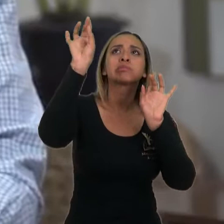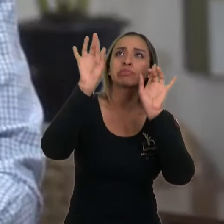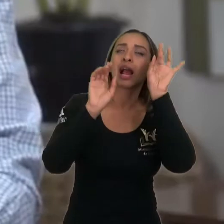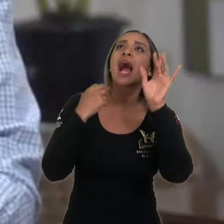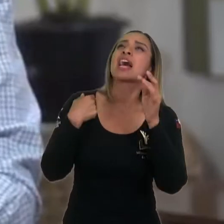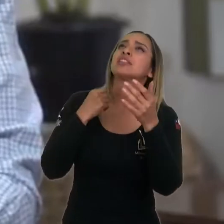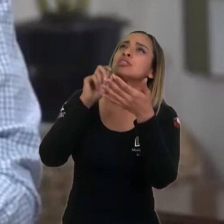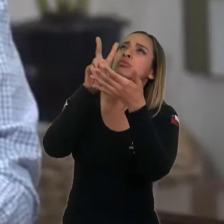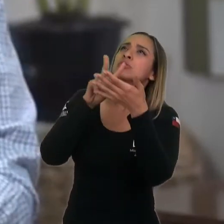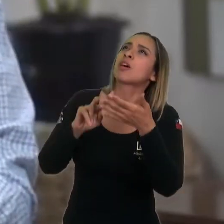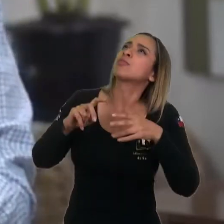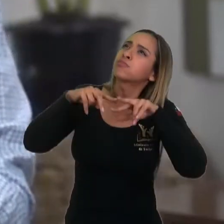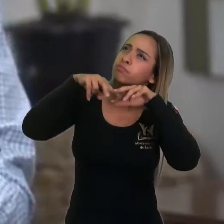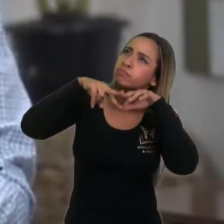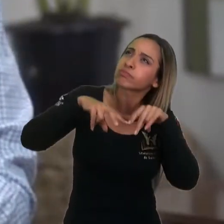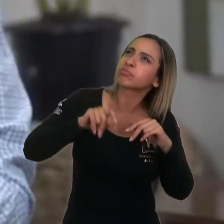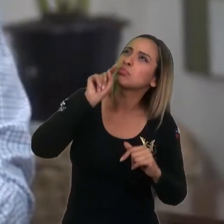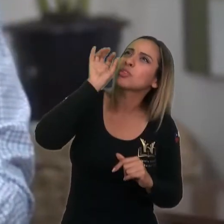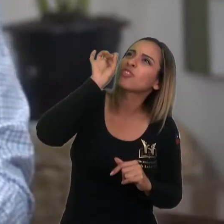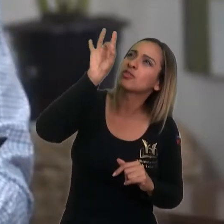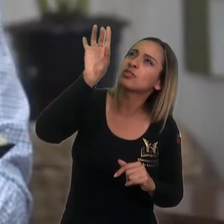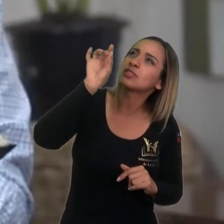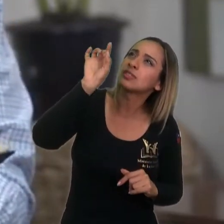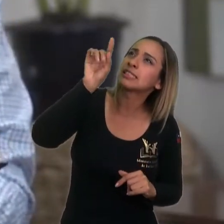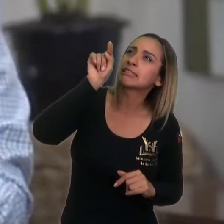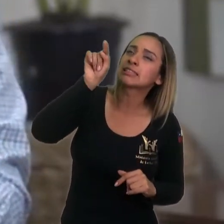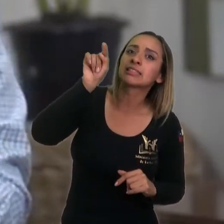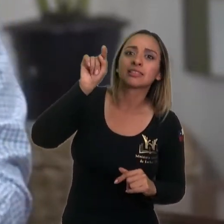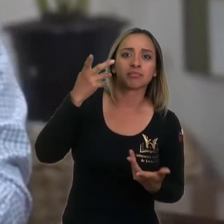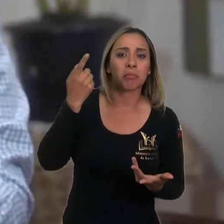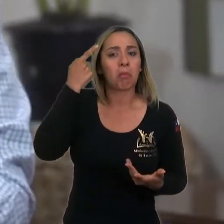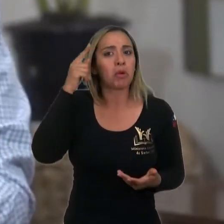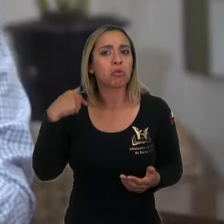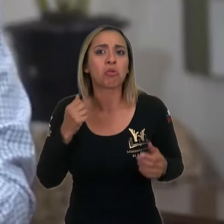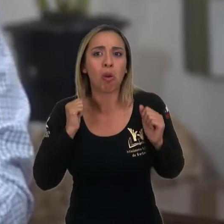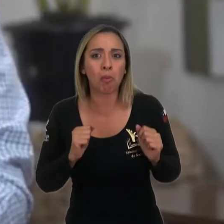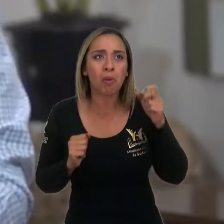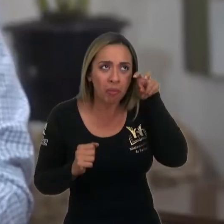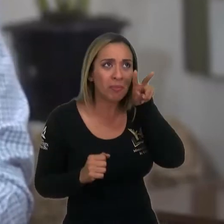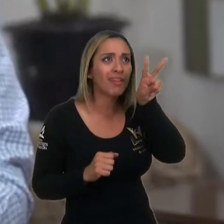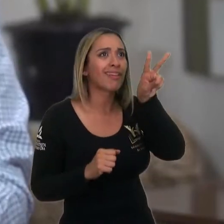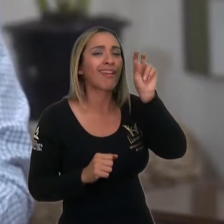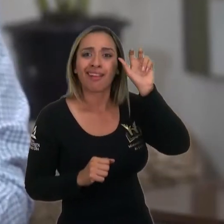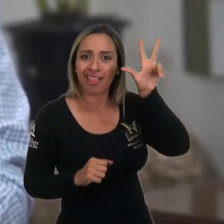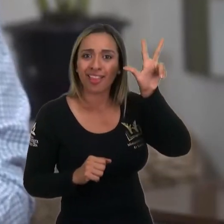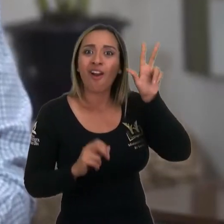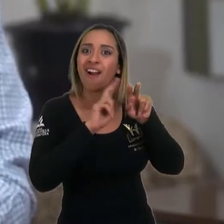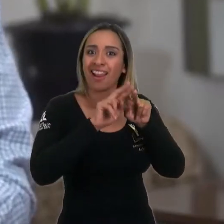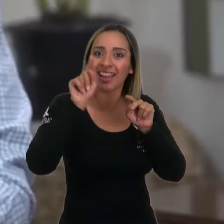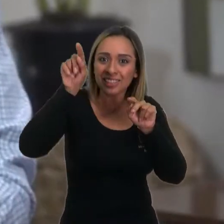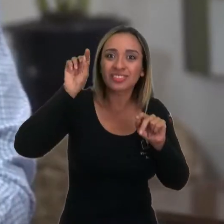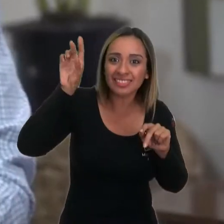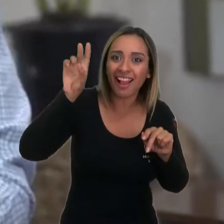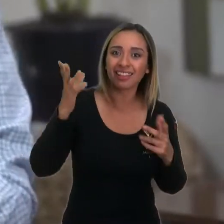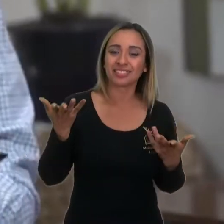inquietudes que el mundo vive hoy? ¿Por qué mirar a los astros si tú puedes mirar al Dios que creó los astros? ¿Por qué no